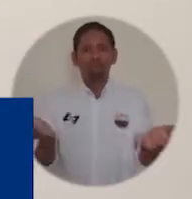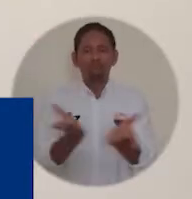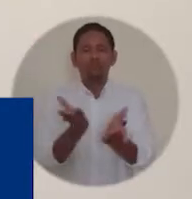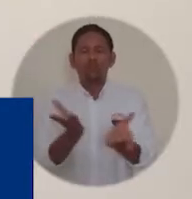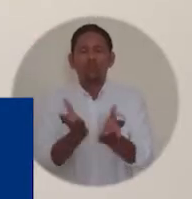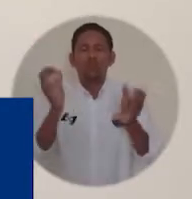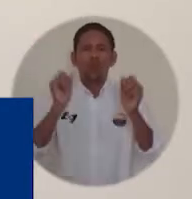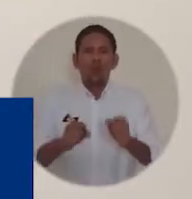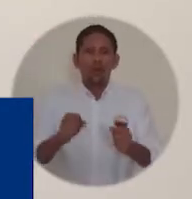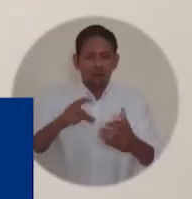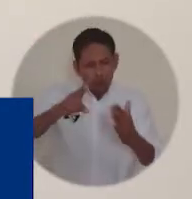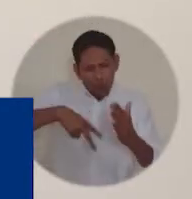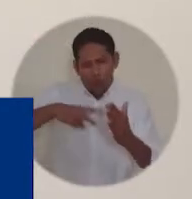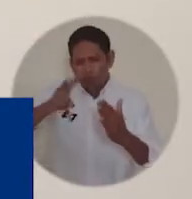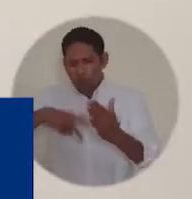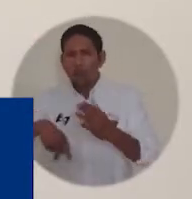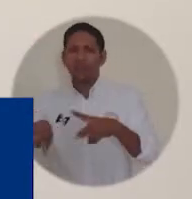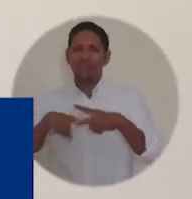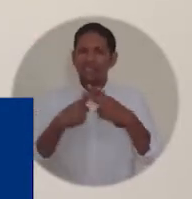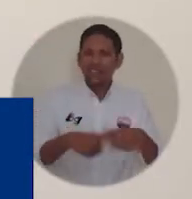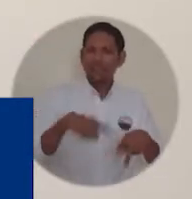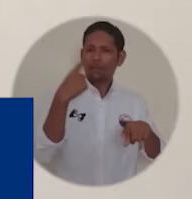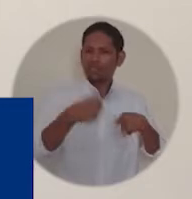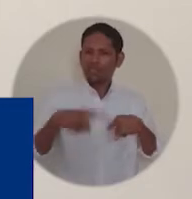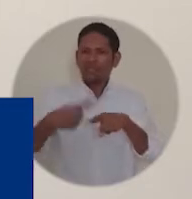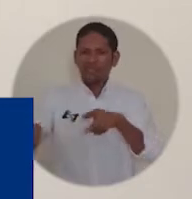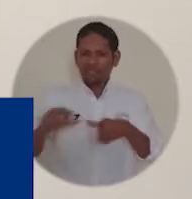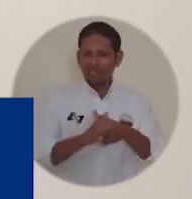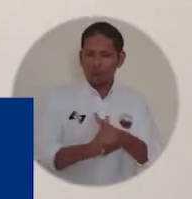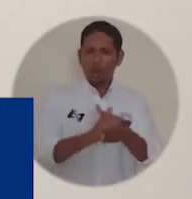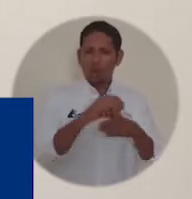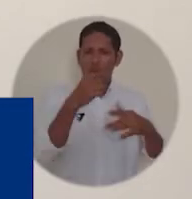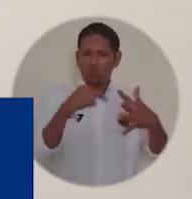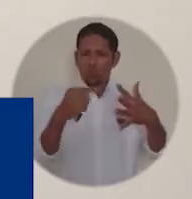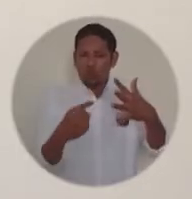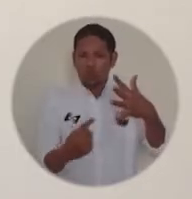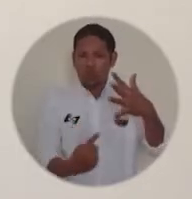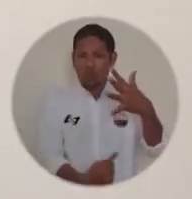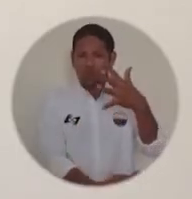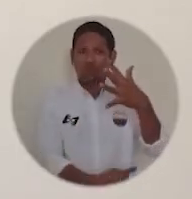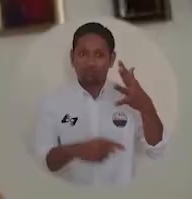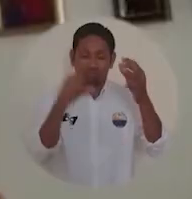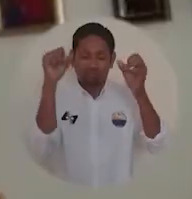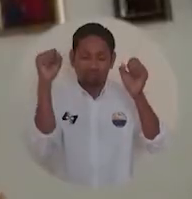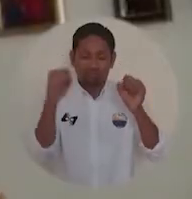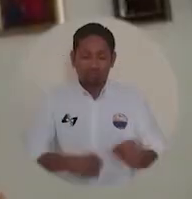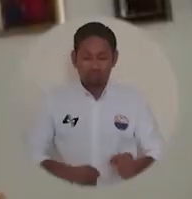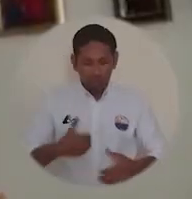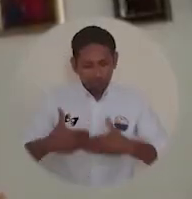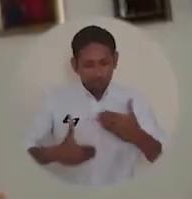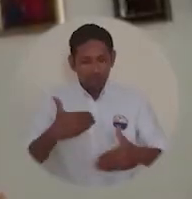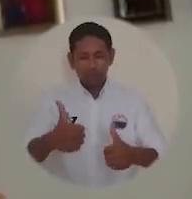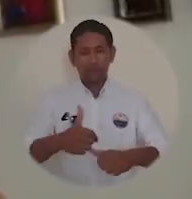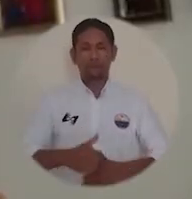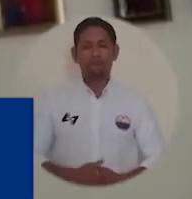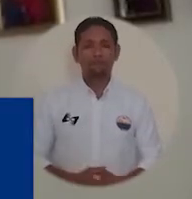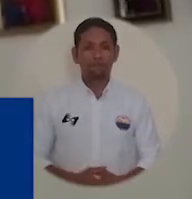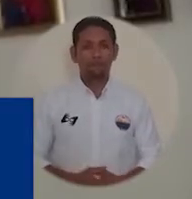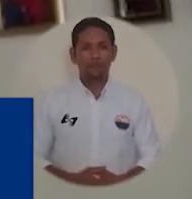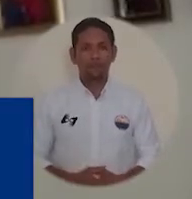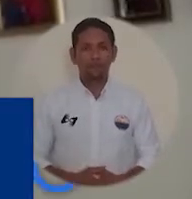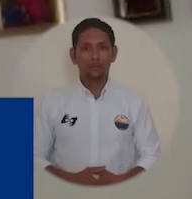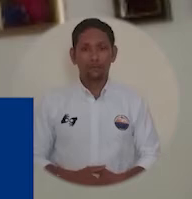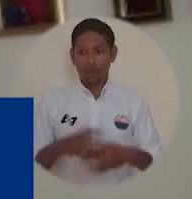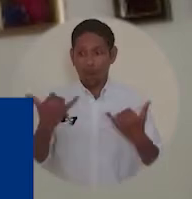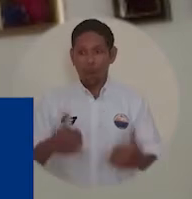realizar las lecturas, los talleres, las guías o todo lo que uno haya acordado con él. Medidas empleadas por la Universidad del